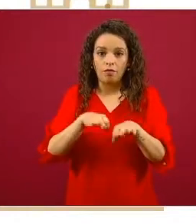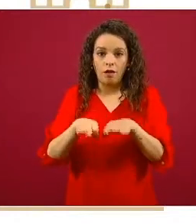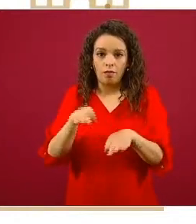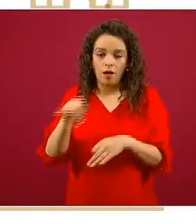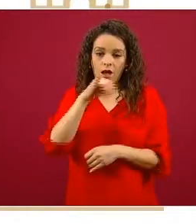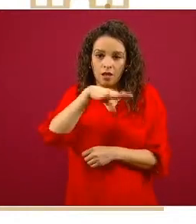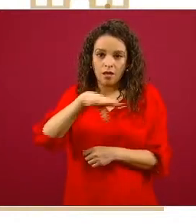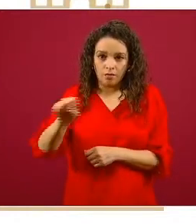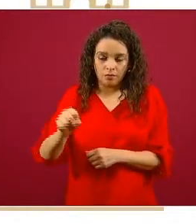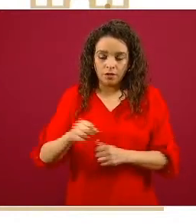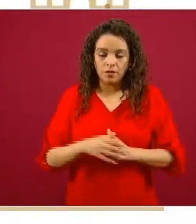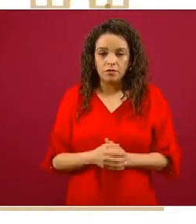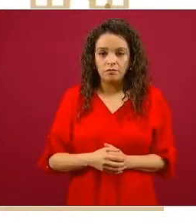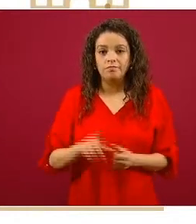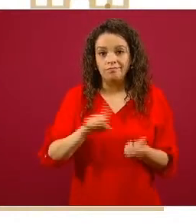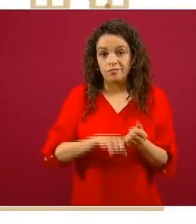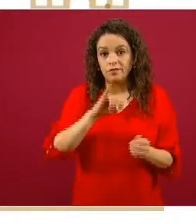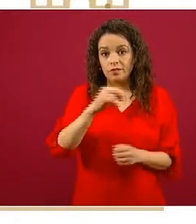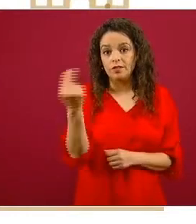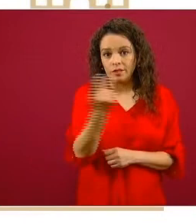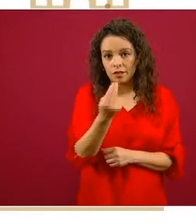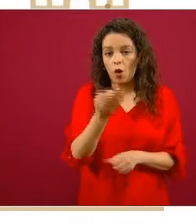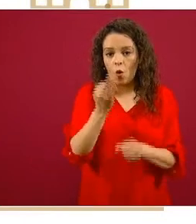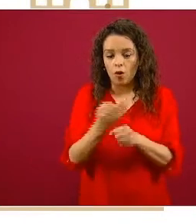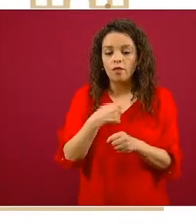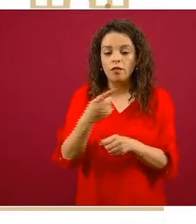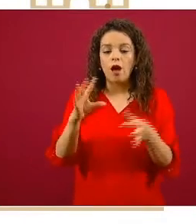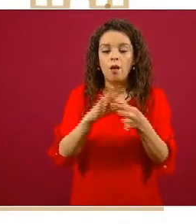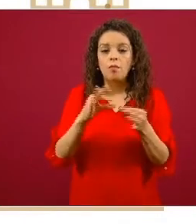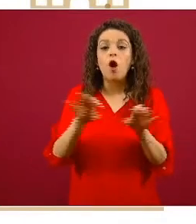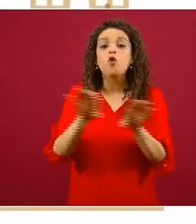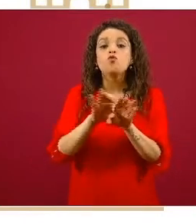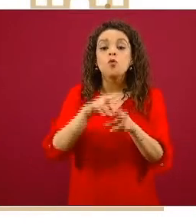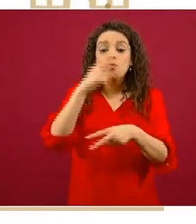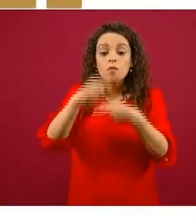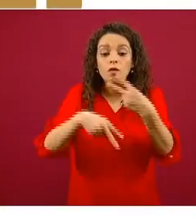les voy a platicar un poco cómo va a ser eso. La siguiente, por favor.